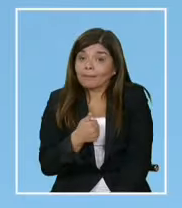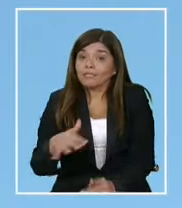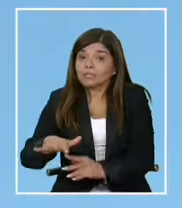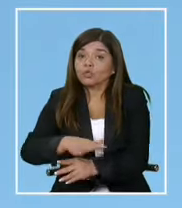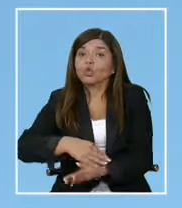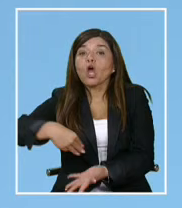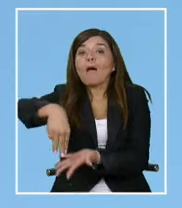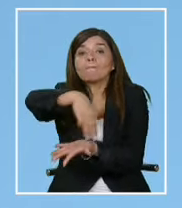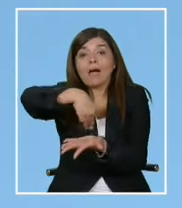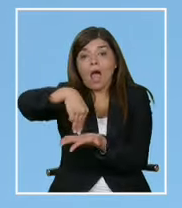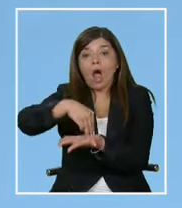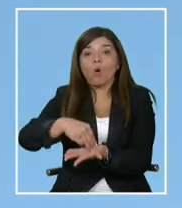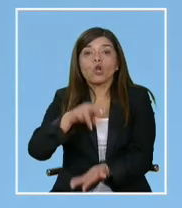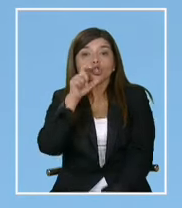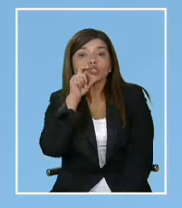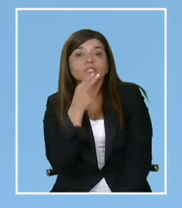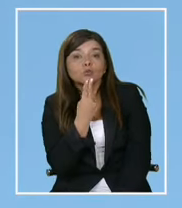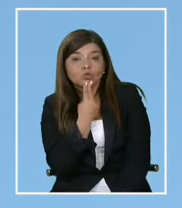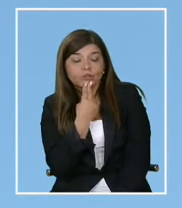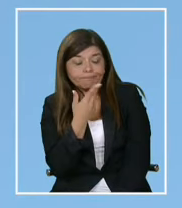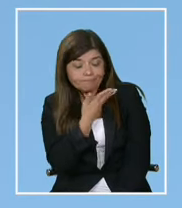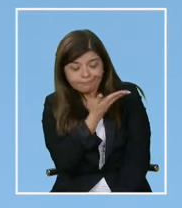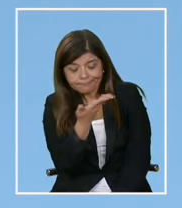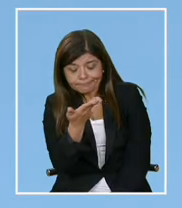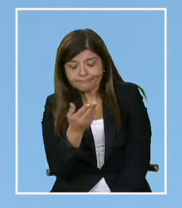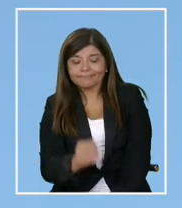región del Maule. Pasamos a escuchar esas impresiones.